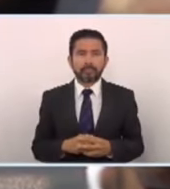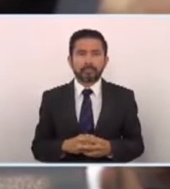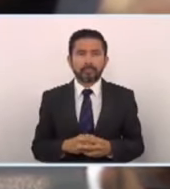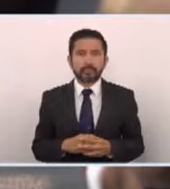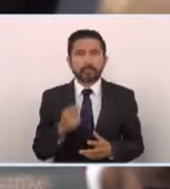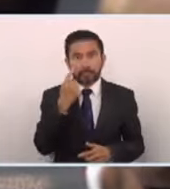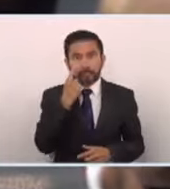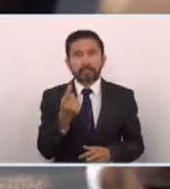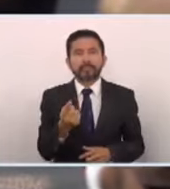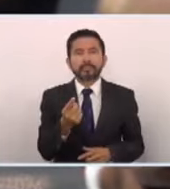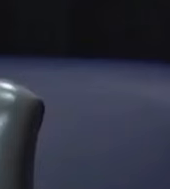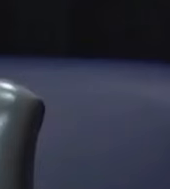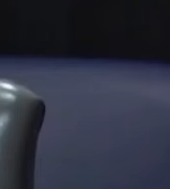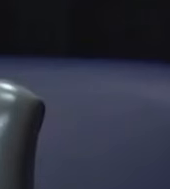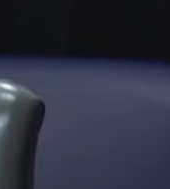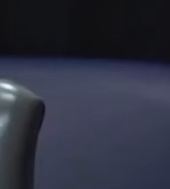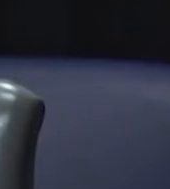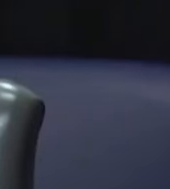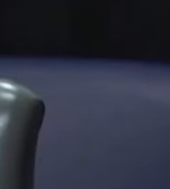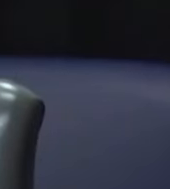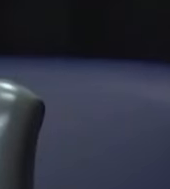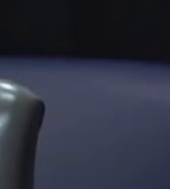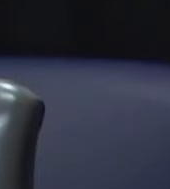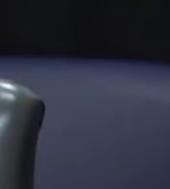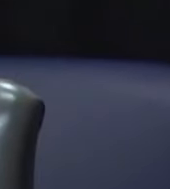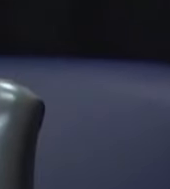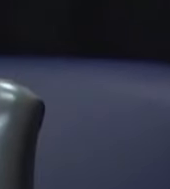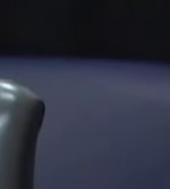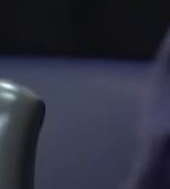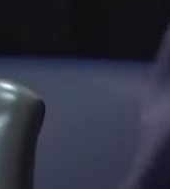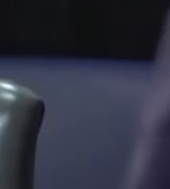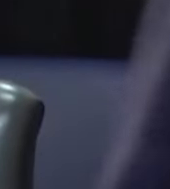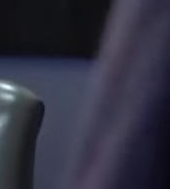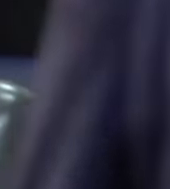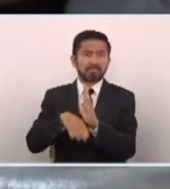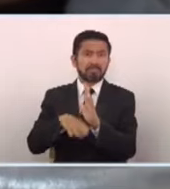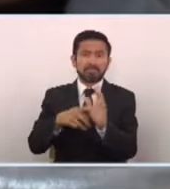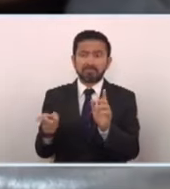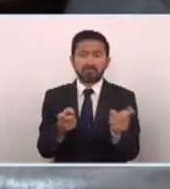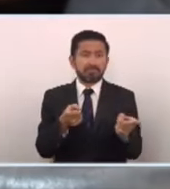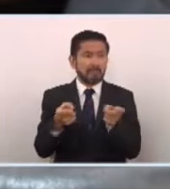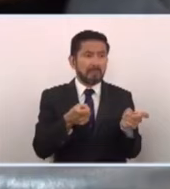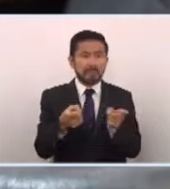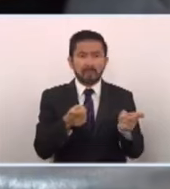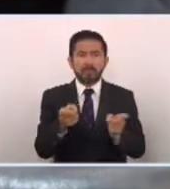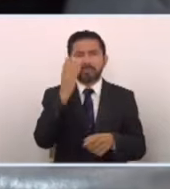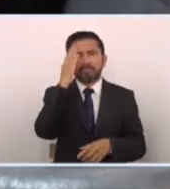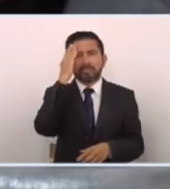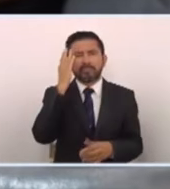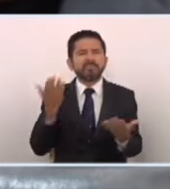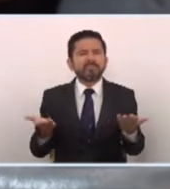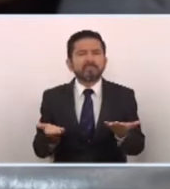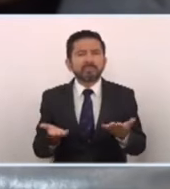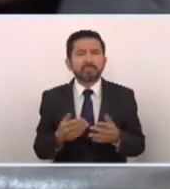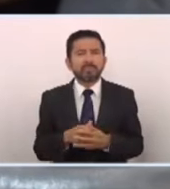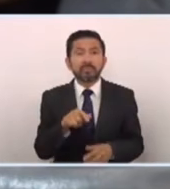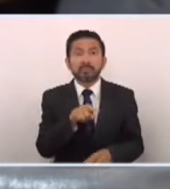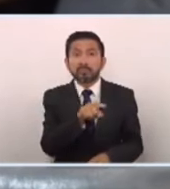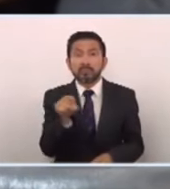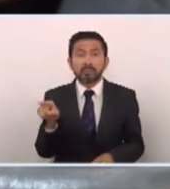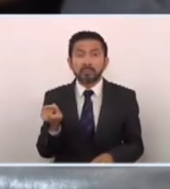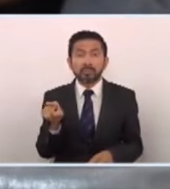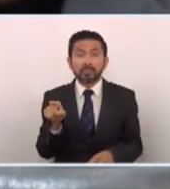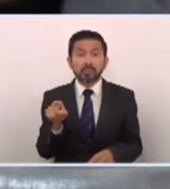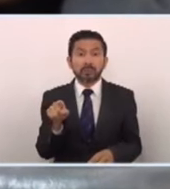dieron su postura al respecto y han dejado en claro no estar a favor de esta reforma saben qué es lo que están haciendo se están